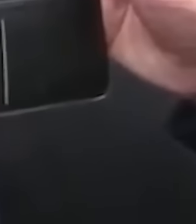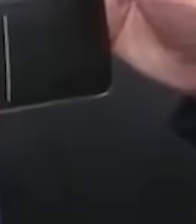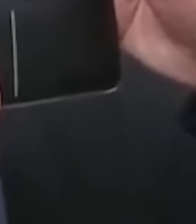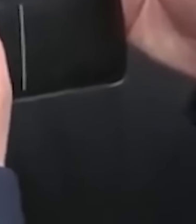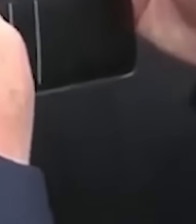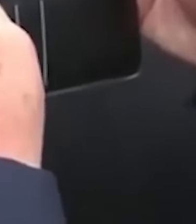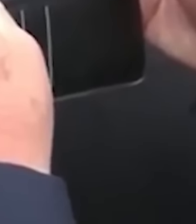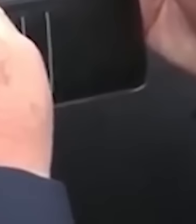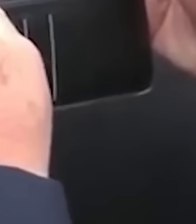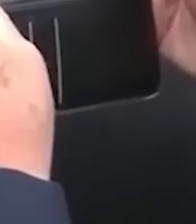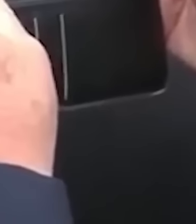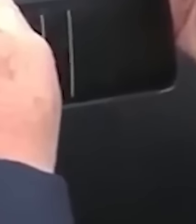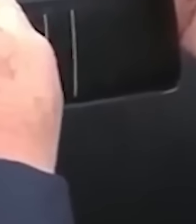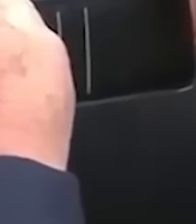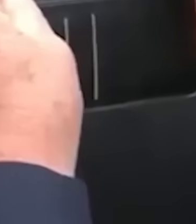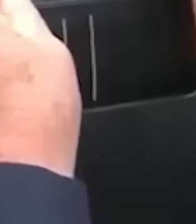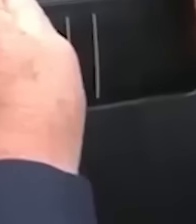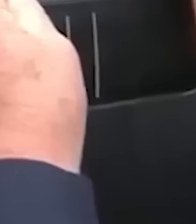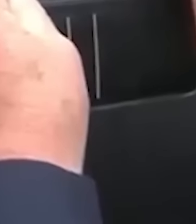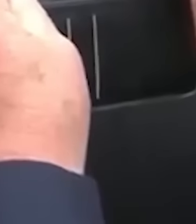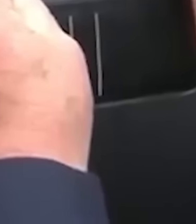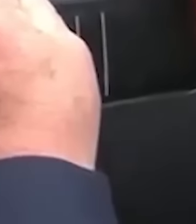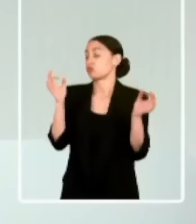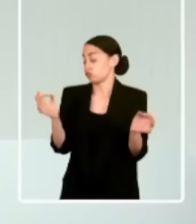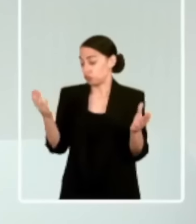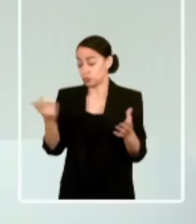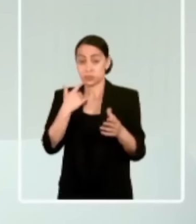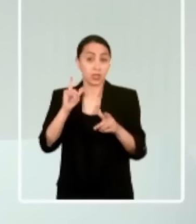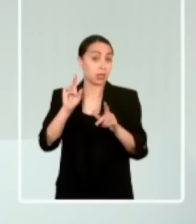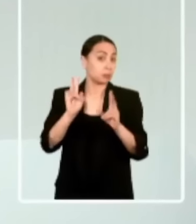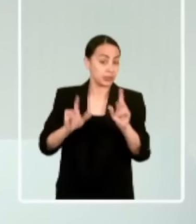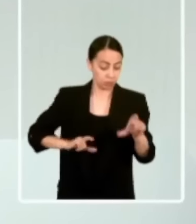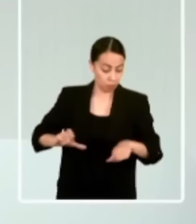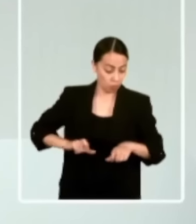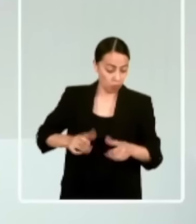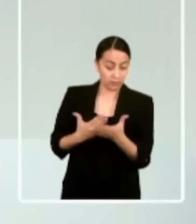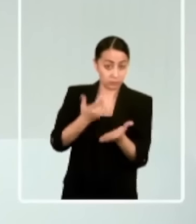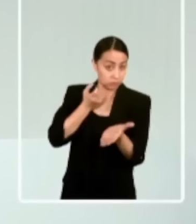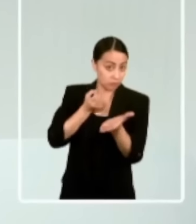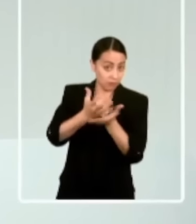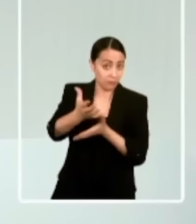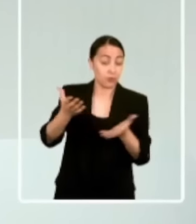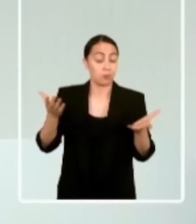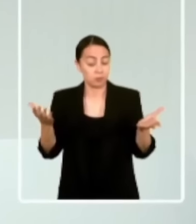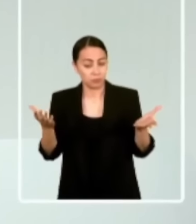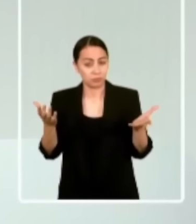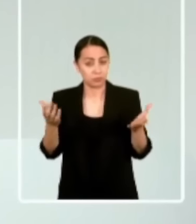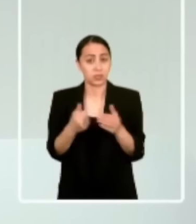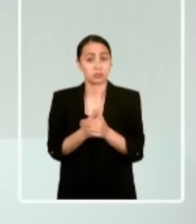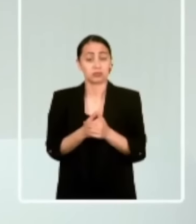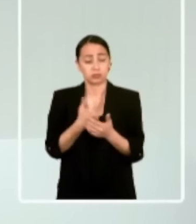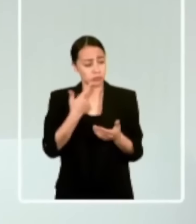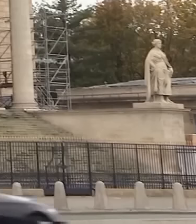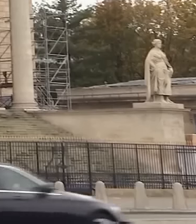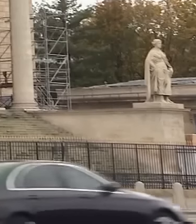que presentaría su dimisión a Macron este mismo lunes. Sin embargo, fuentes cercanas al presidente han asegurado que